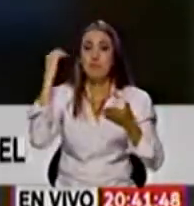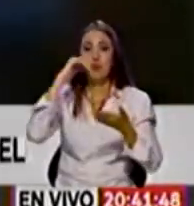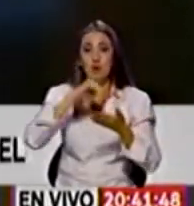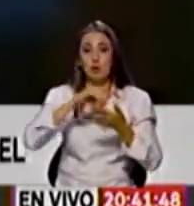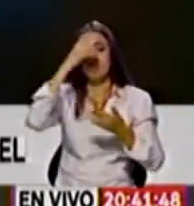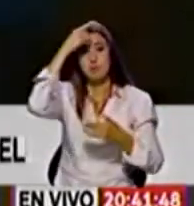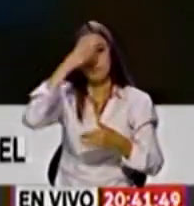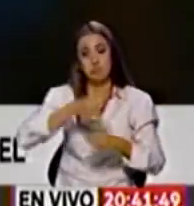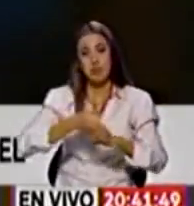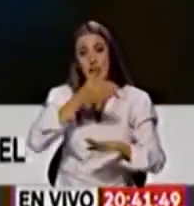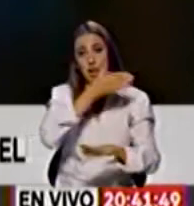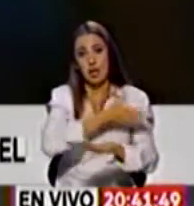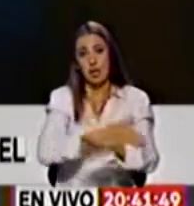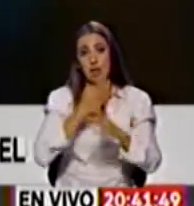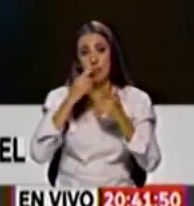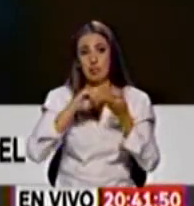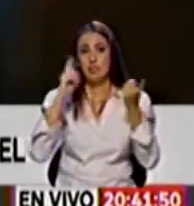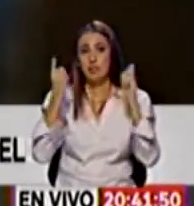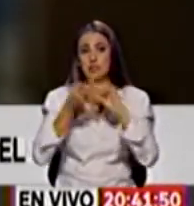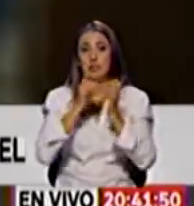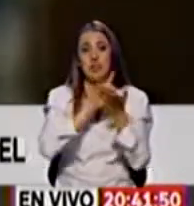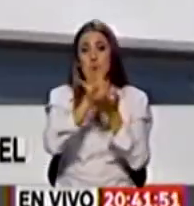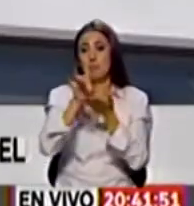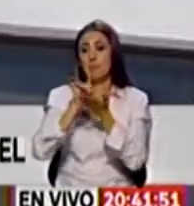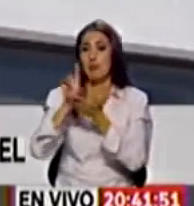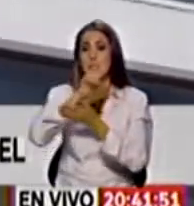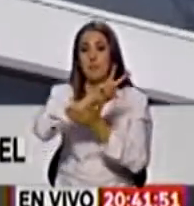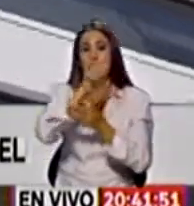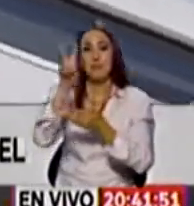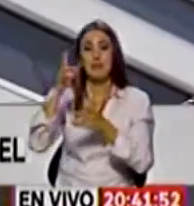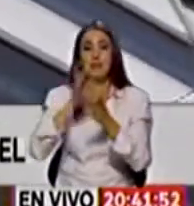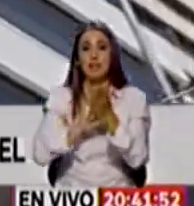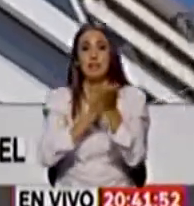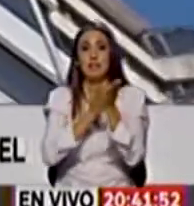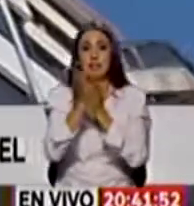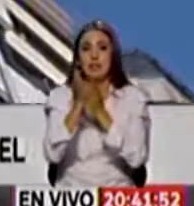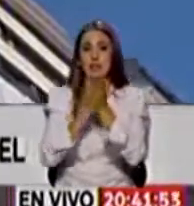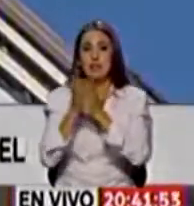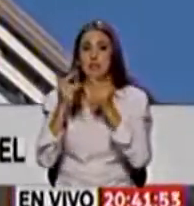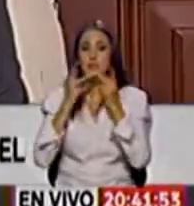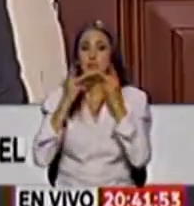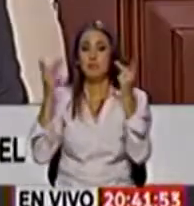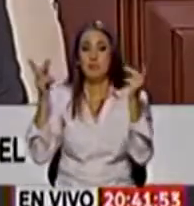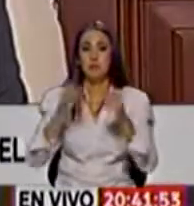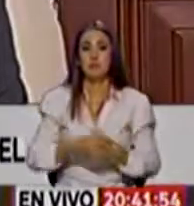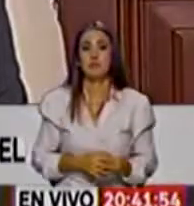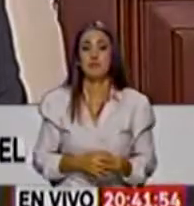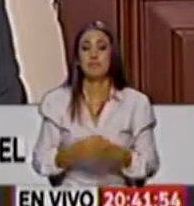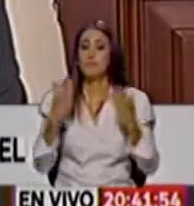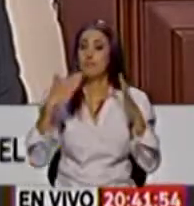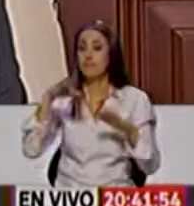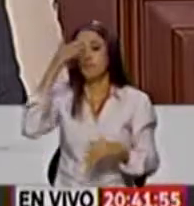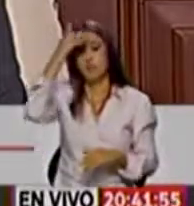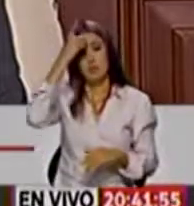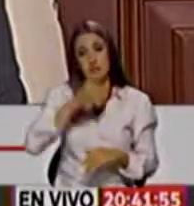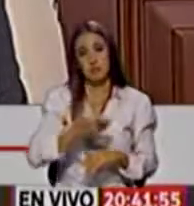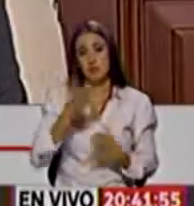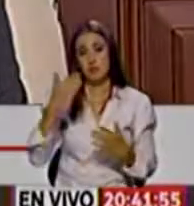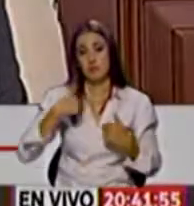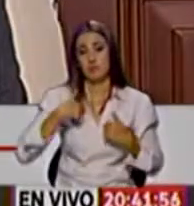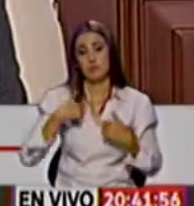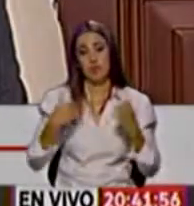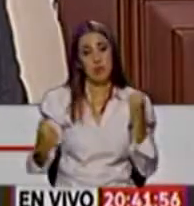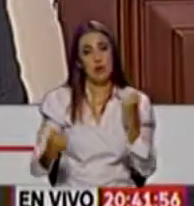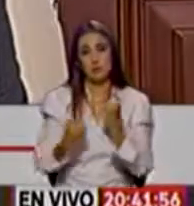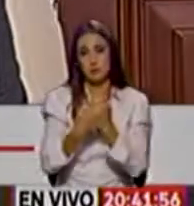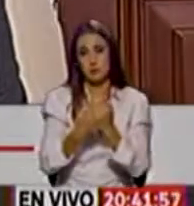su antecesor de remover de sus cargos a 22 funcionarios pertenecientes al jerárquico superior de la agencia. Es una decisión tomada que yo la apoyo, es